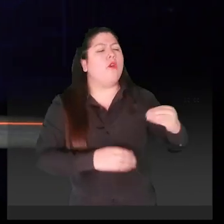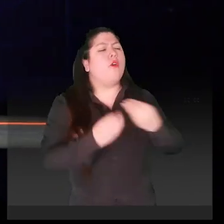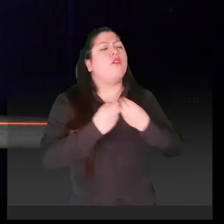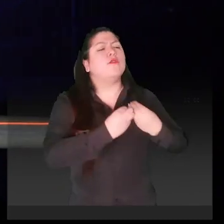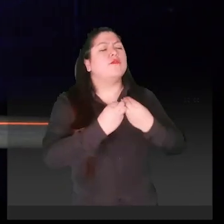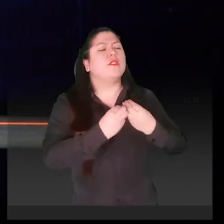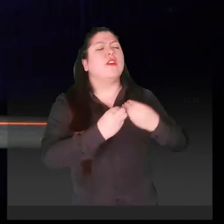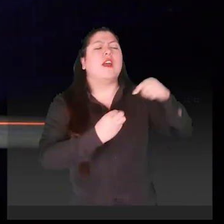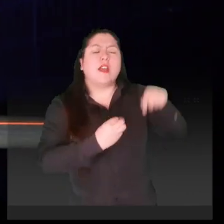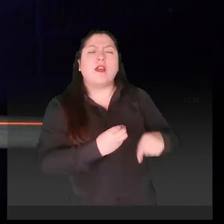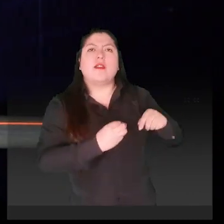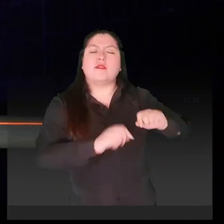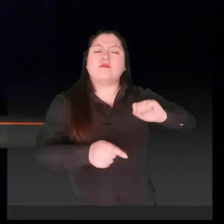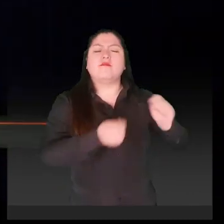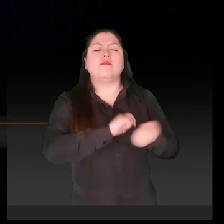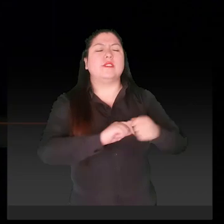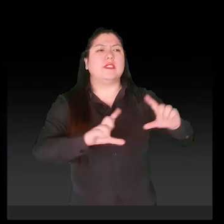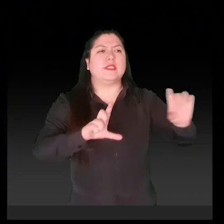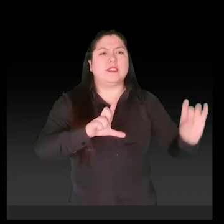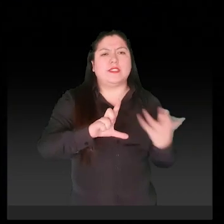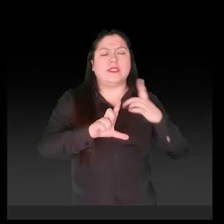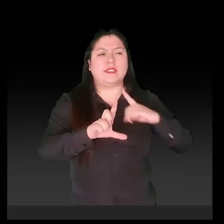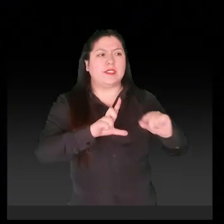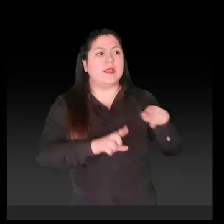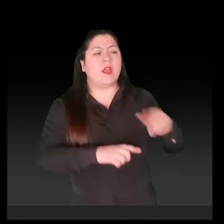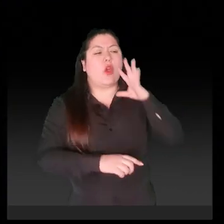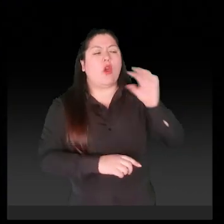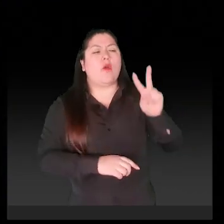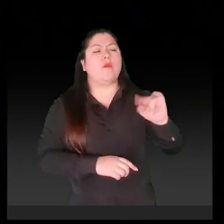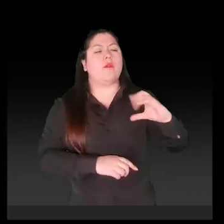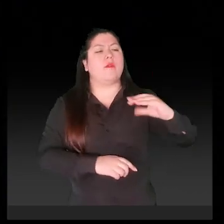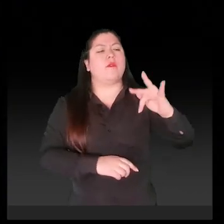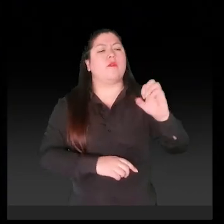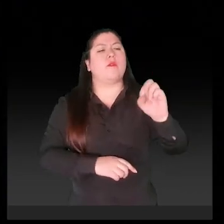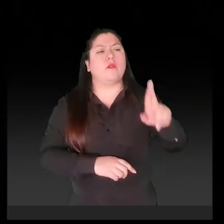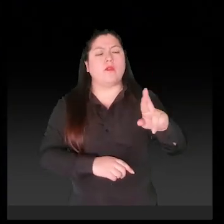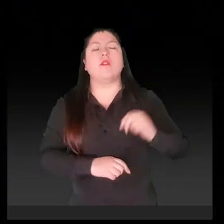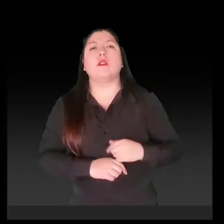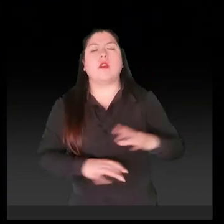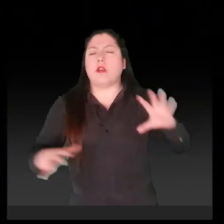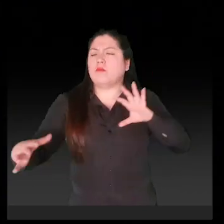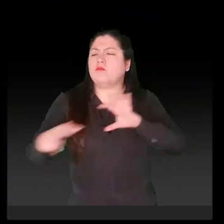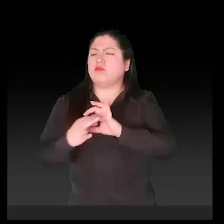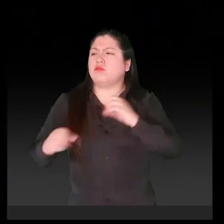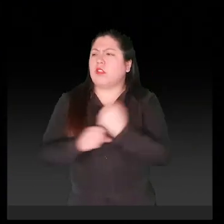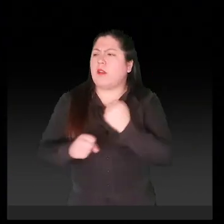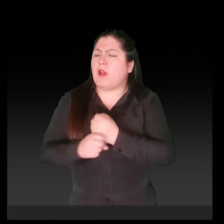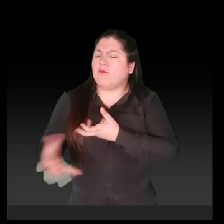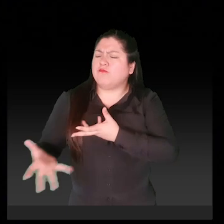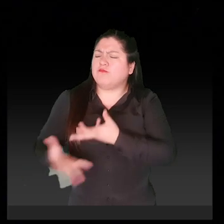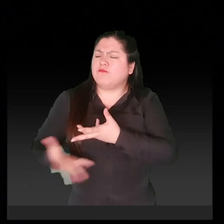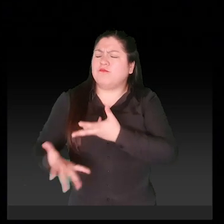para la transformación digital, el doctor Víctor Muñoz. Hemos trabajado de la mano con el registrador para